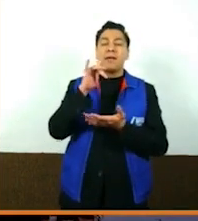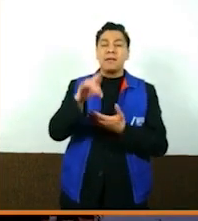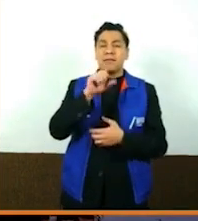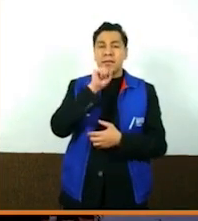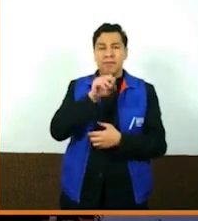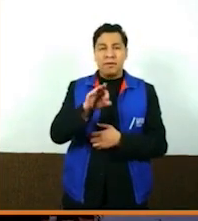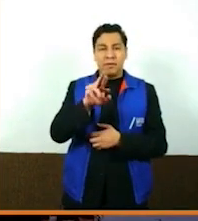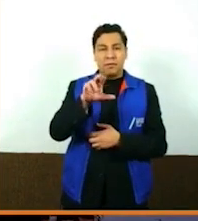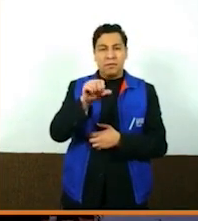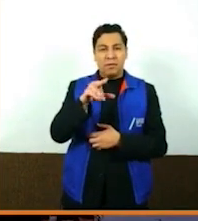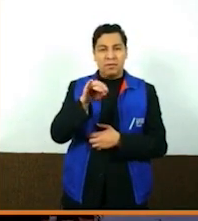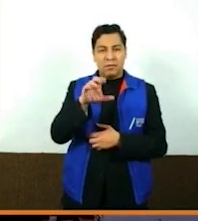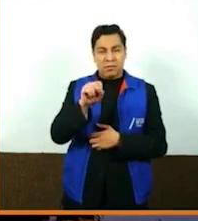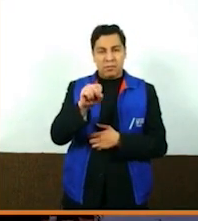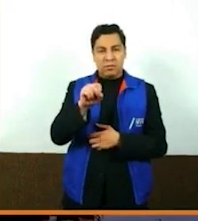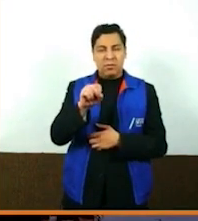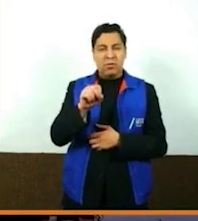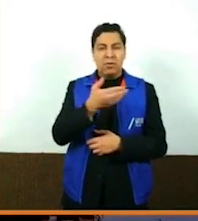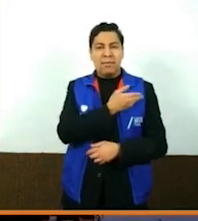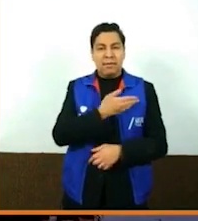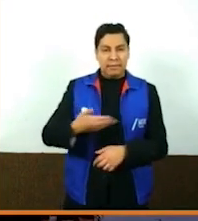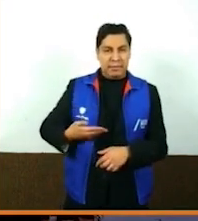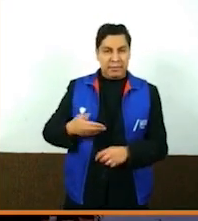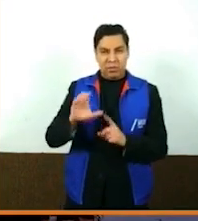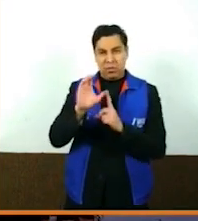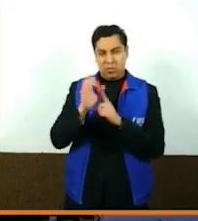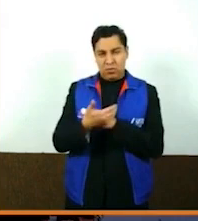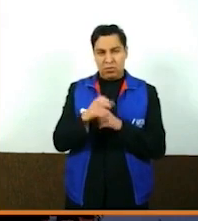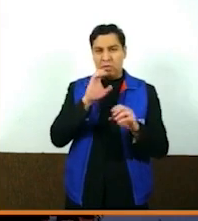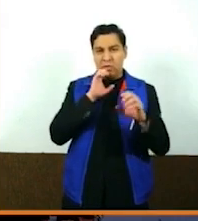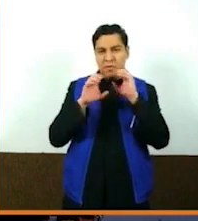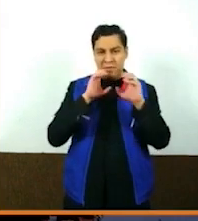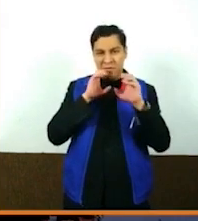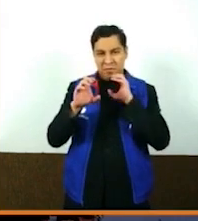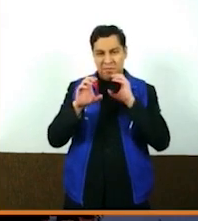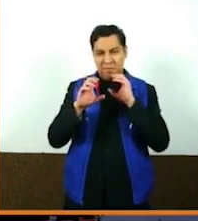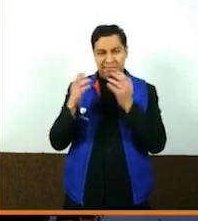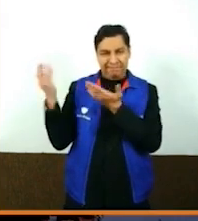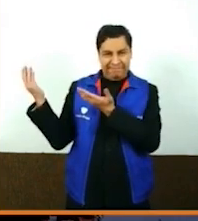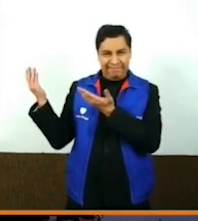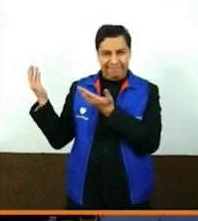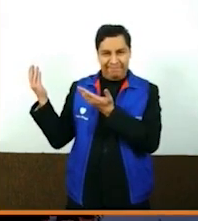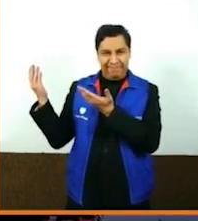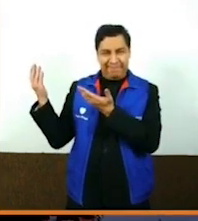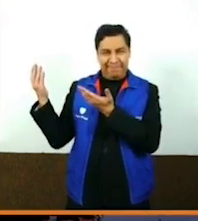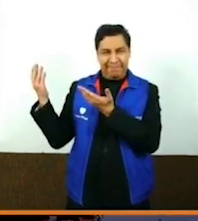Agradecemos a Francisco Casanueva Pérez, presidente del Consejo de la Comunicación.